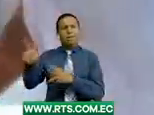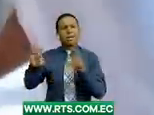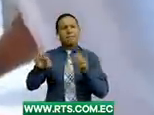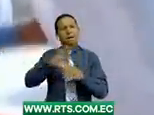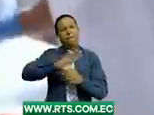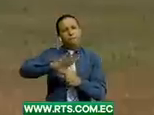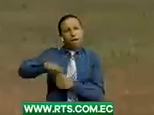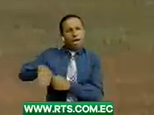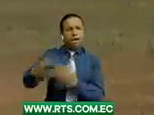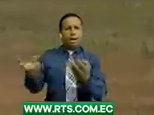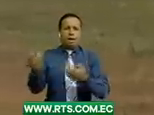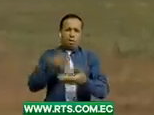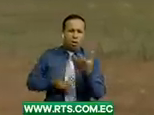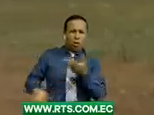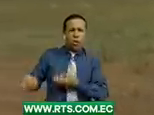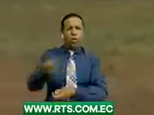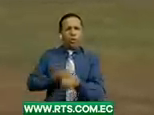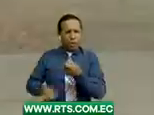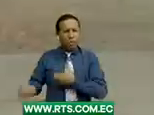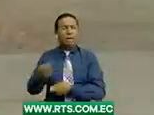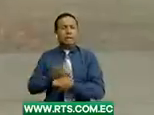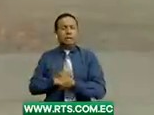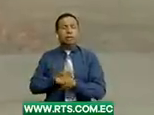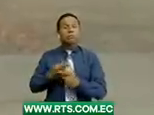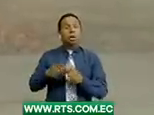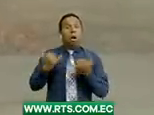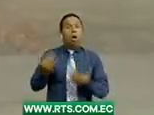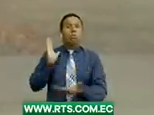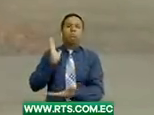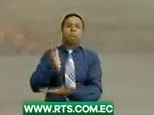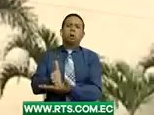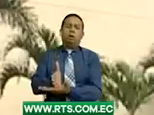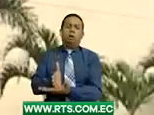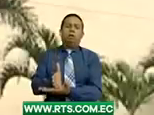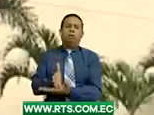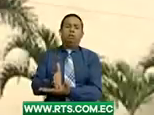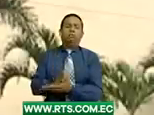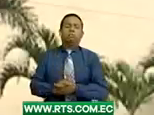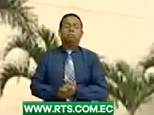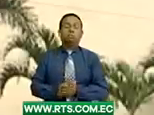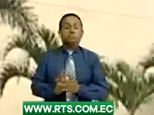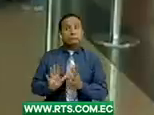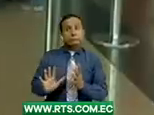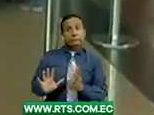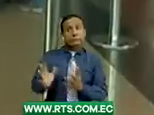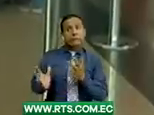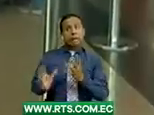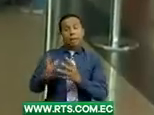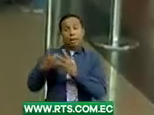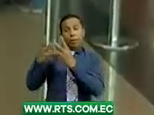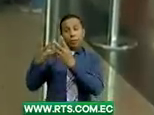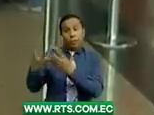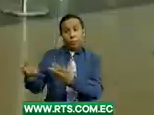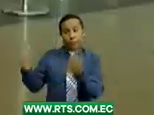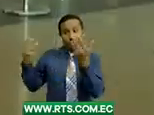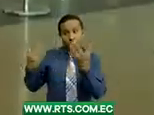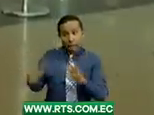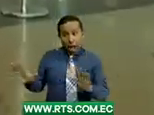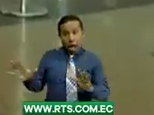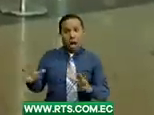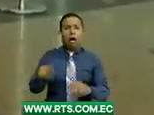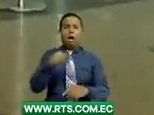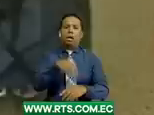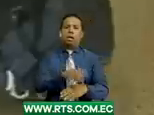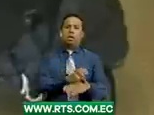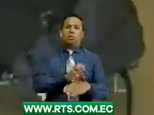comerciales, porque aseguró que los viajes se han postergado por el momento. Aspira a que esto se resuelva pronto para que los empresarios